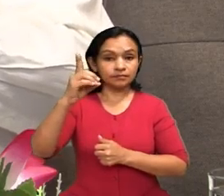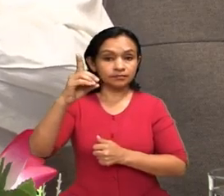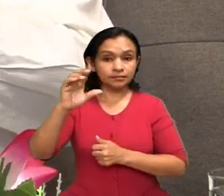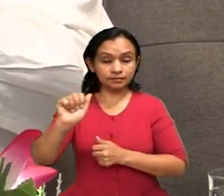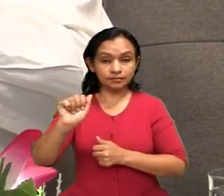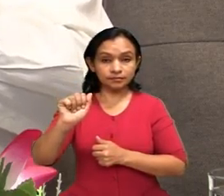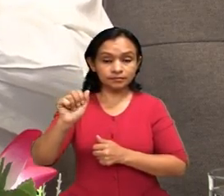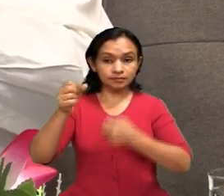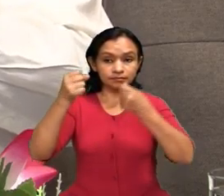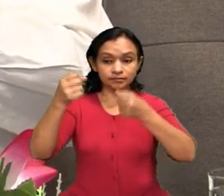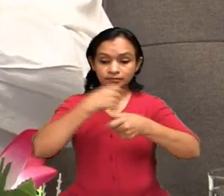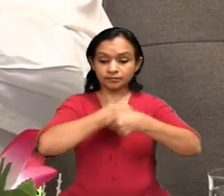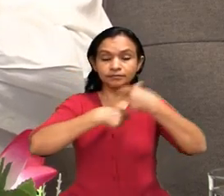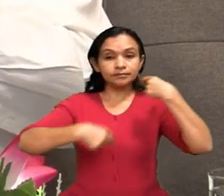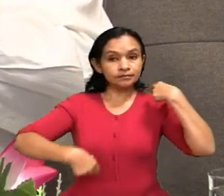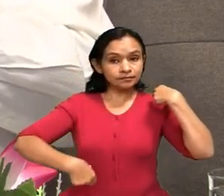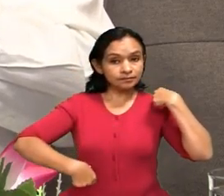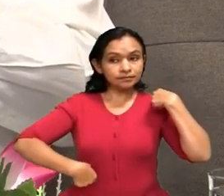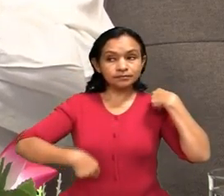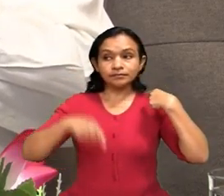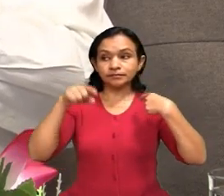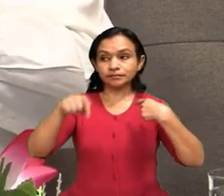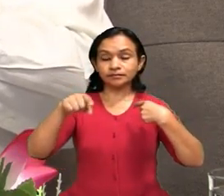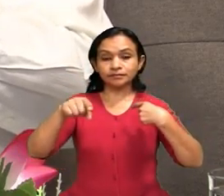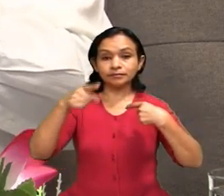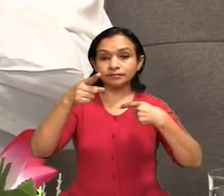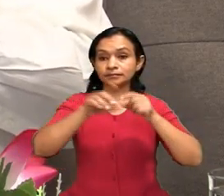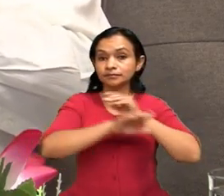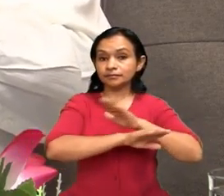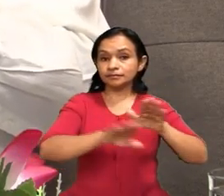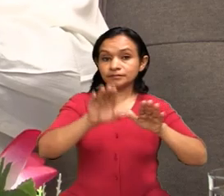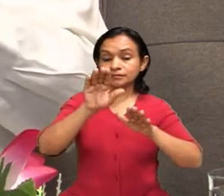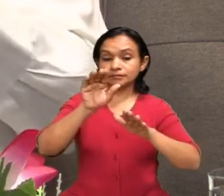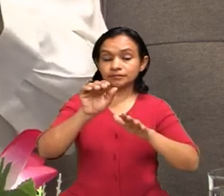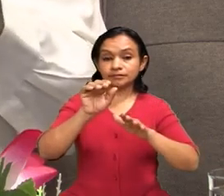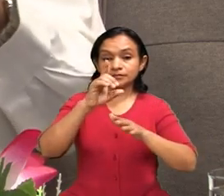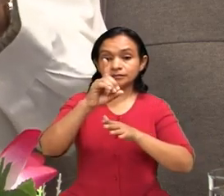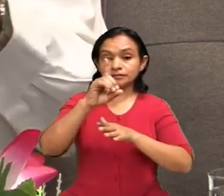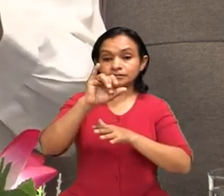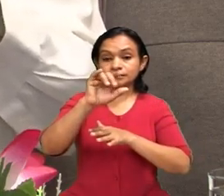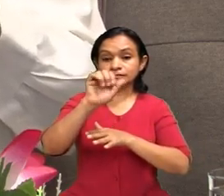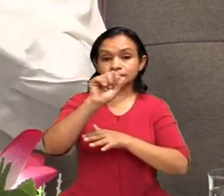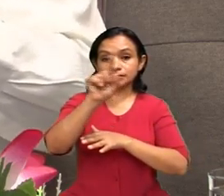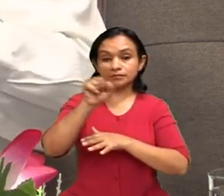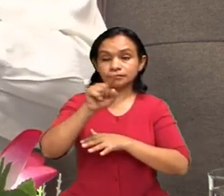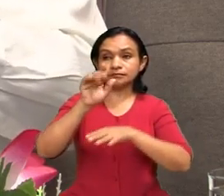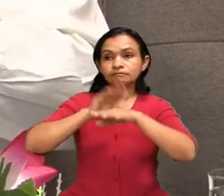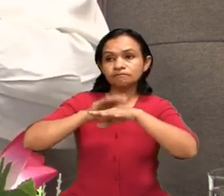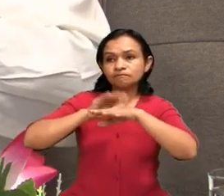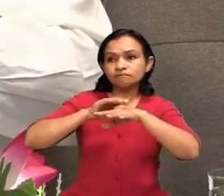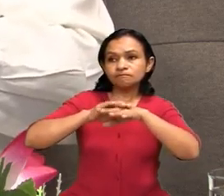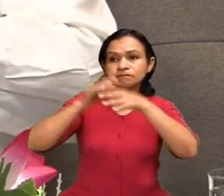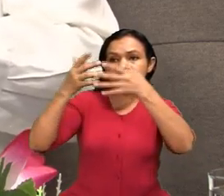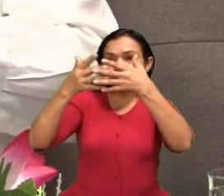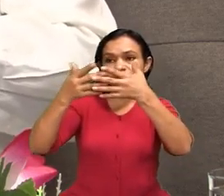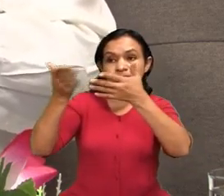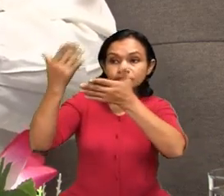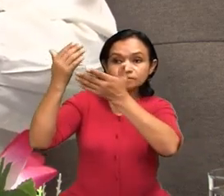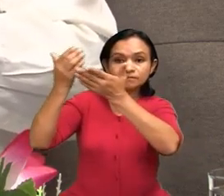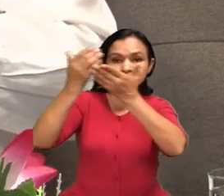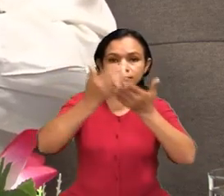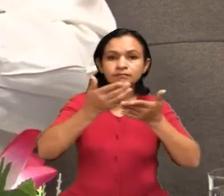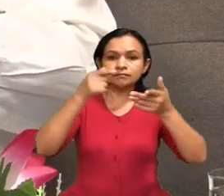era presidente y al final Adolfo Díaz mandó a llamar a los marines norteamericanos